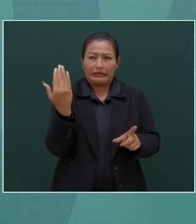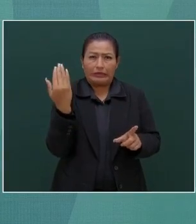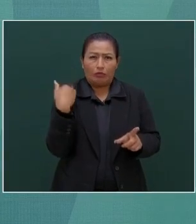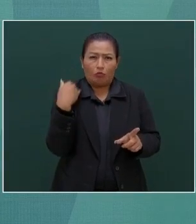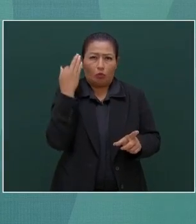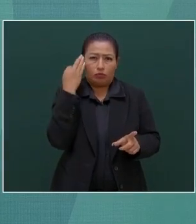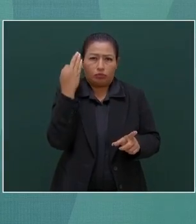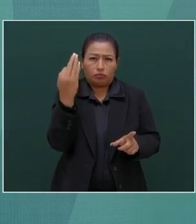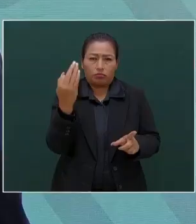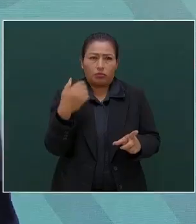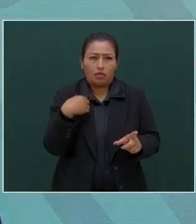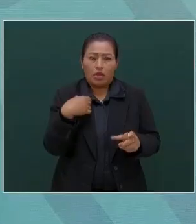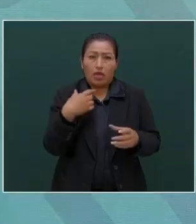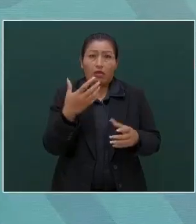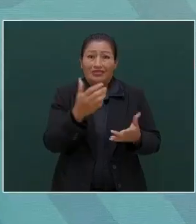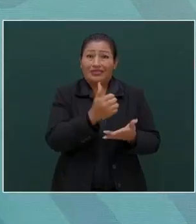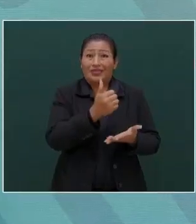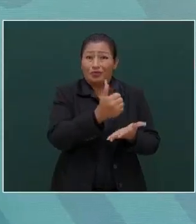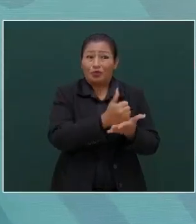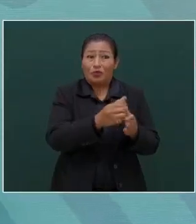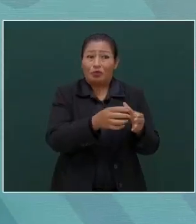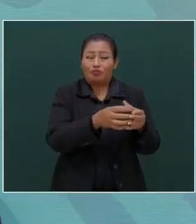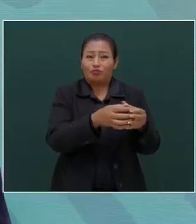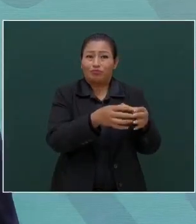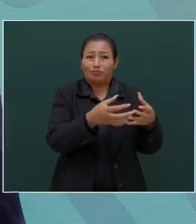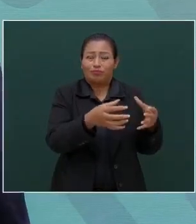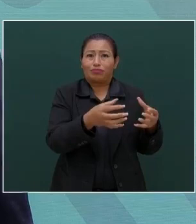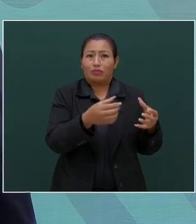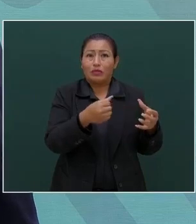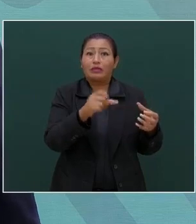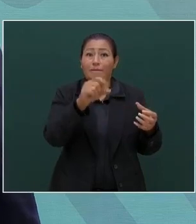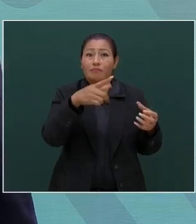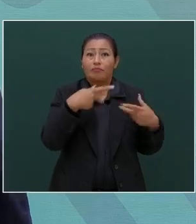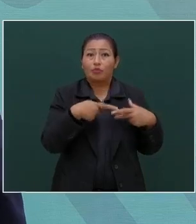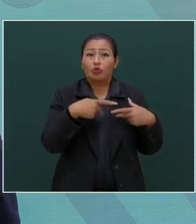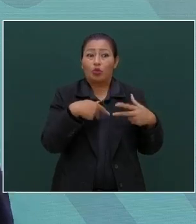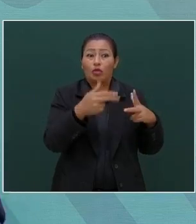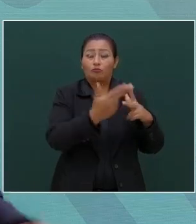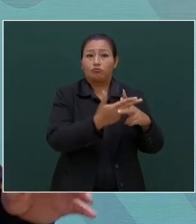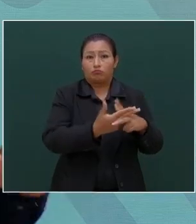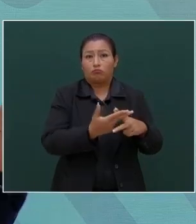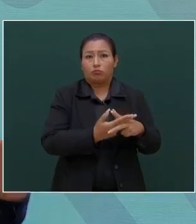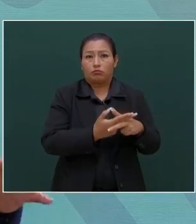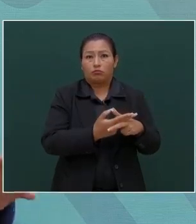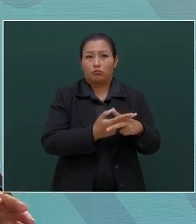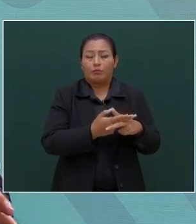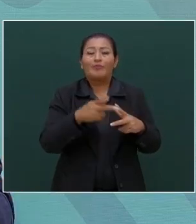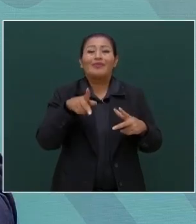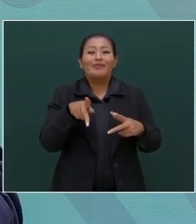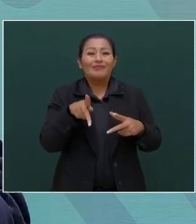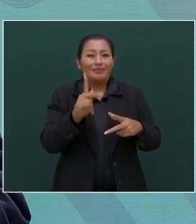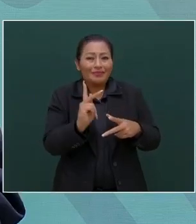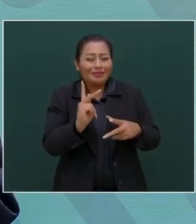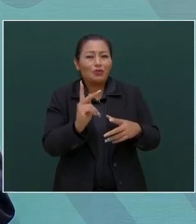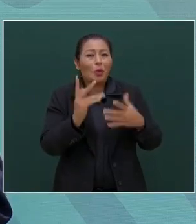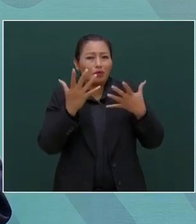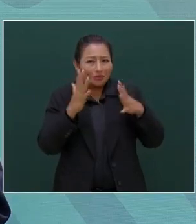tiempos creció mucho el número de homicidios y afortunadamente